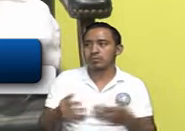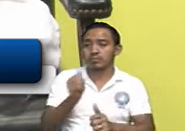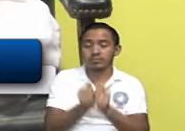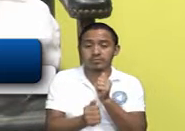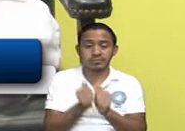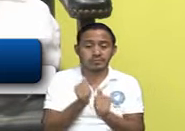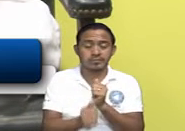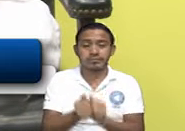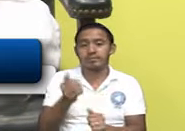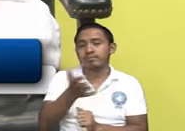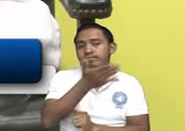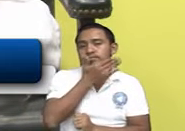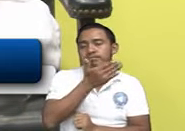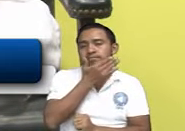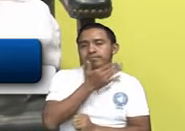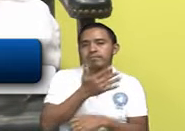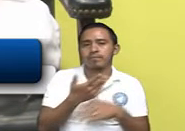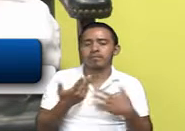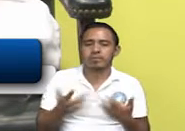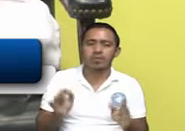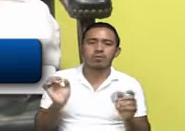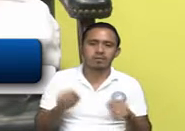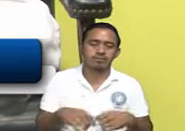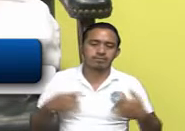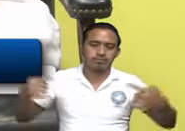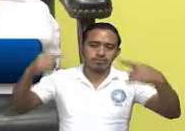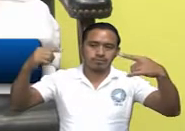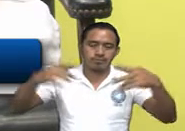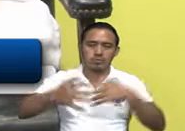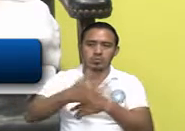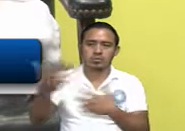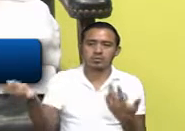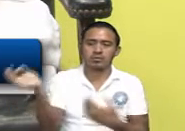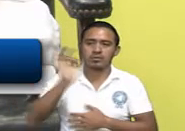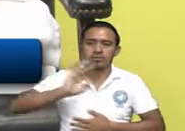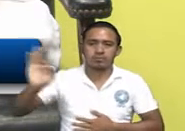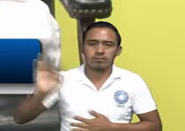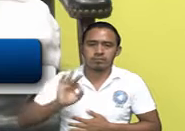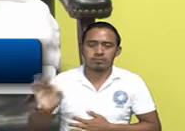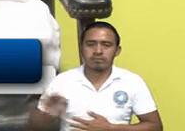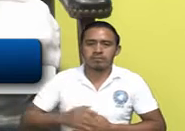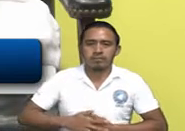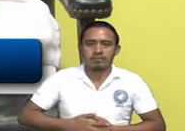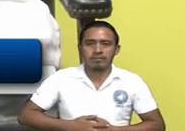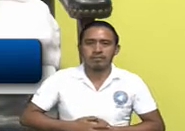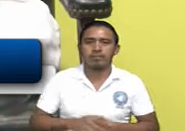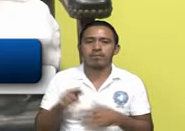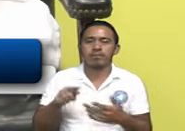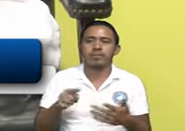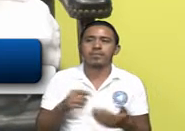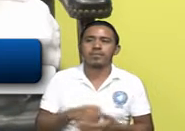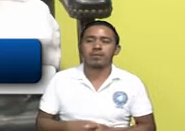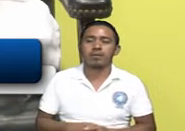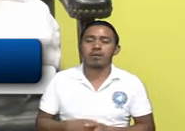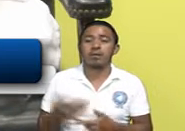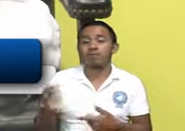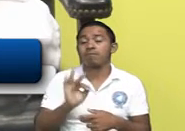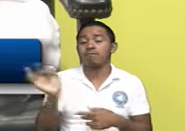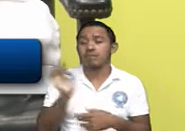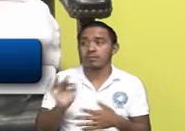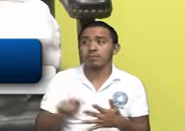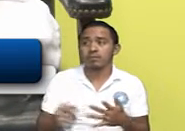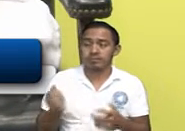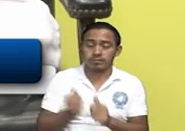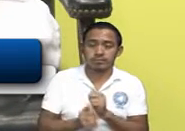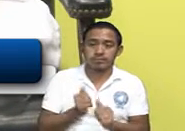y las dificultades para poderlas enfrentar, a diferencia de otros caracteres, ¿verdad?, y que incluye algunos otros factores de riesgo que a lo mejor